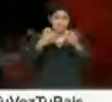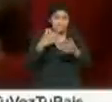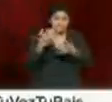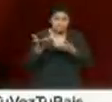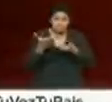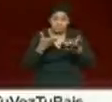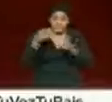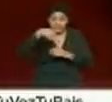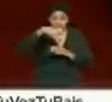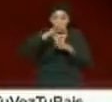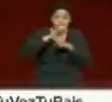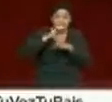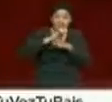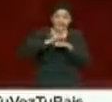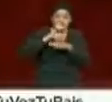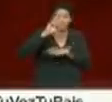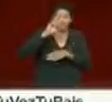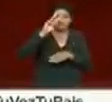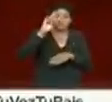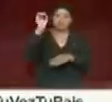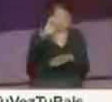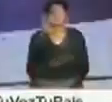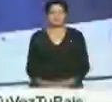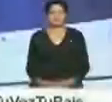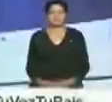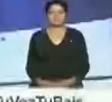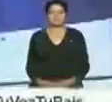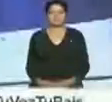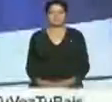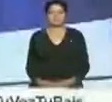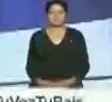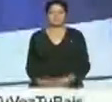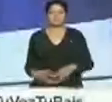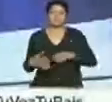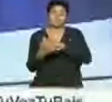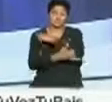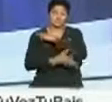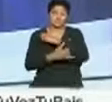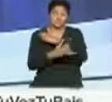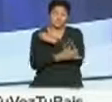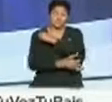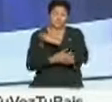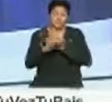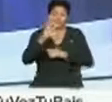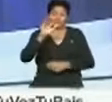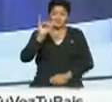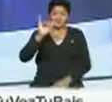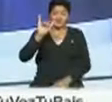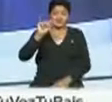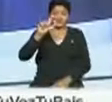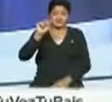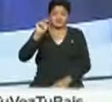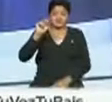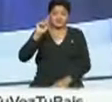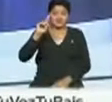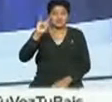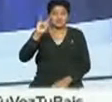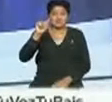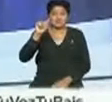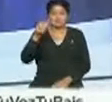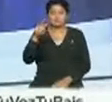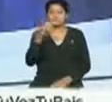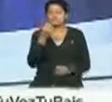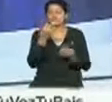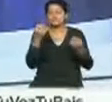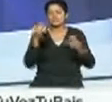negociación en Ecuador el próximo 27 de octubre. Cientos de ciudadanos tailandeses continúan realizando ofrendas